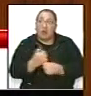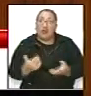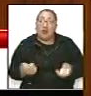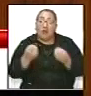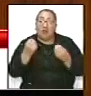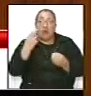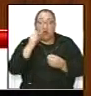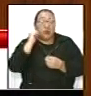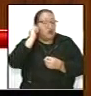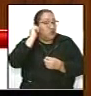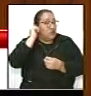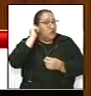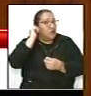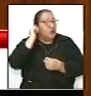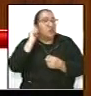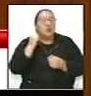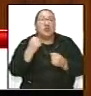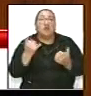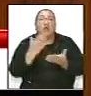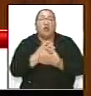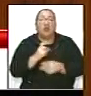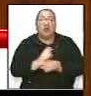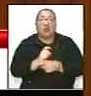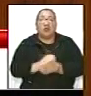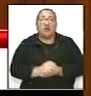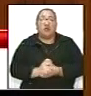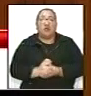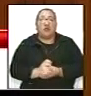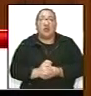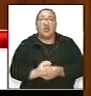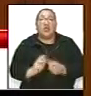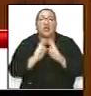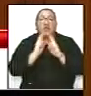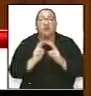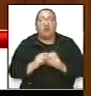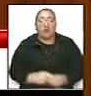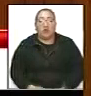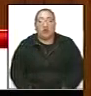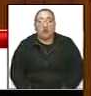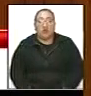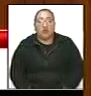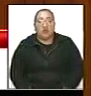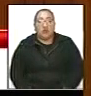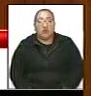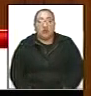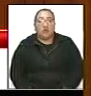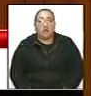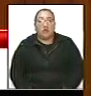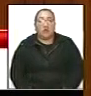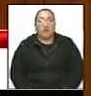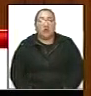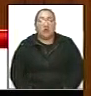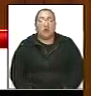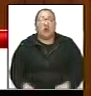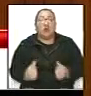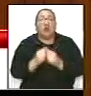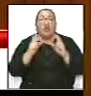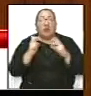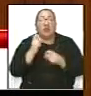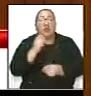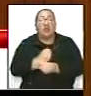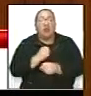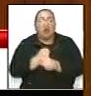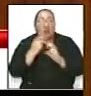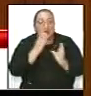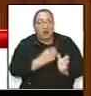Por eso que el sistema educativo responde con estrategias de preparación y de prevención en